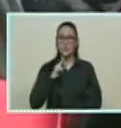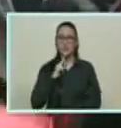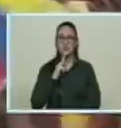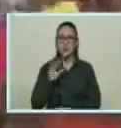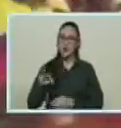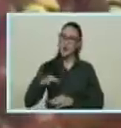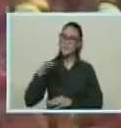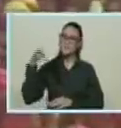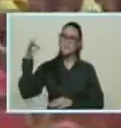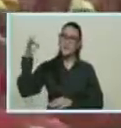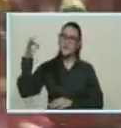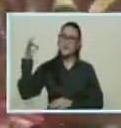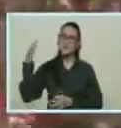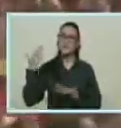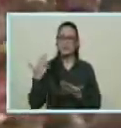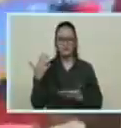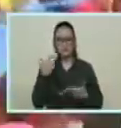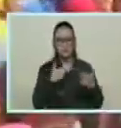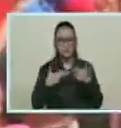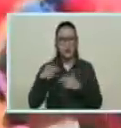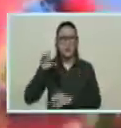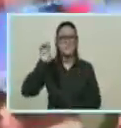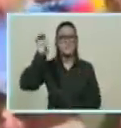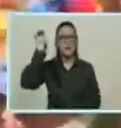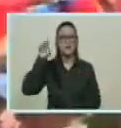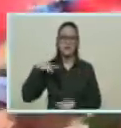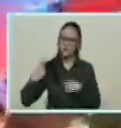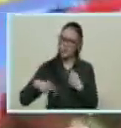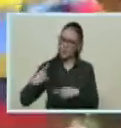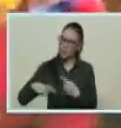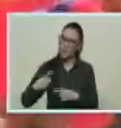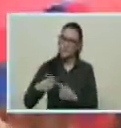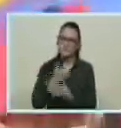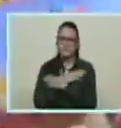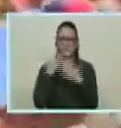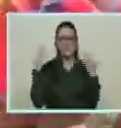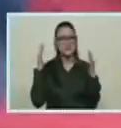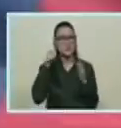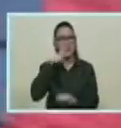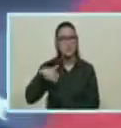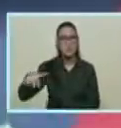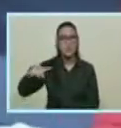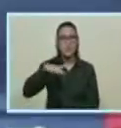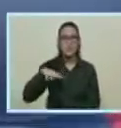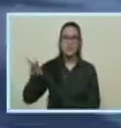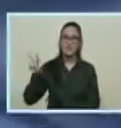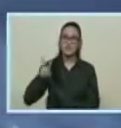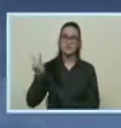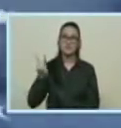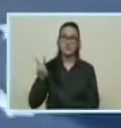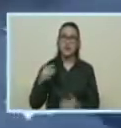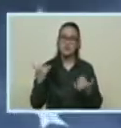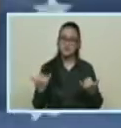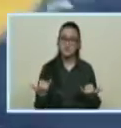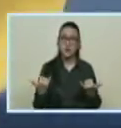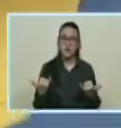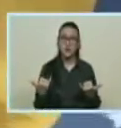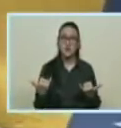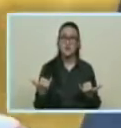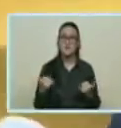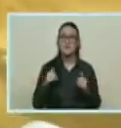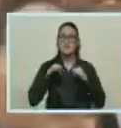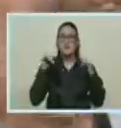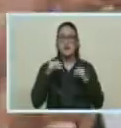bolivariano, en el espíritu de construir la patria todos los días. Felicitaciones, pueblo de Venezuela. Aquí estamos.